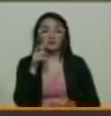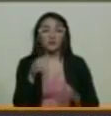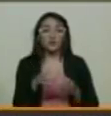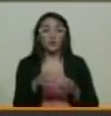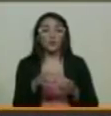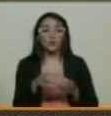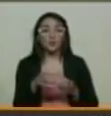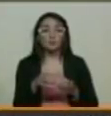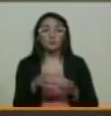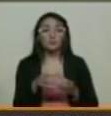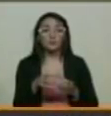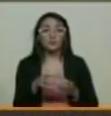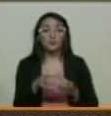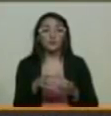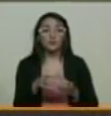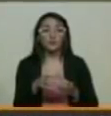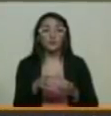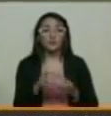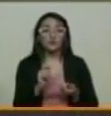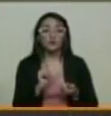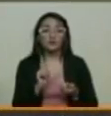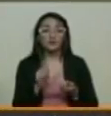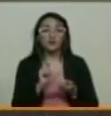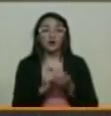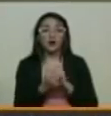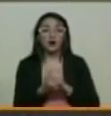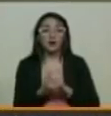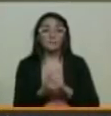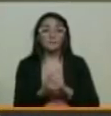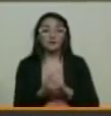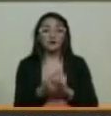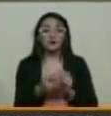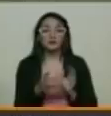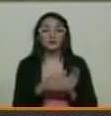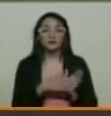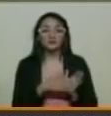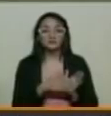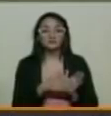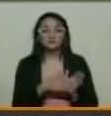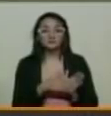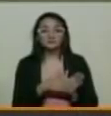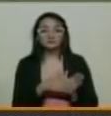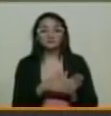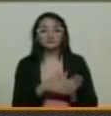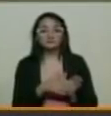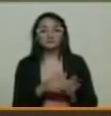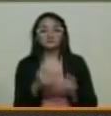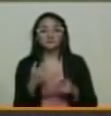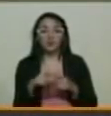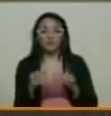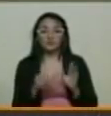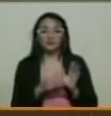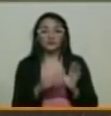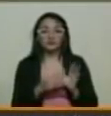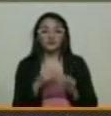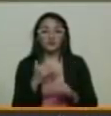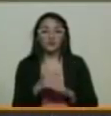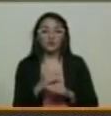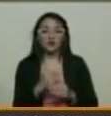que deben renovar sus nóminas, tal como lo hemos hecho en otras oportunidades,